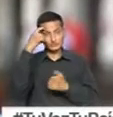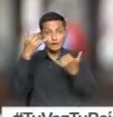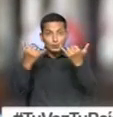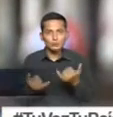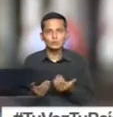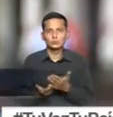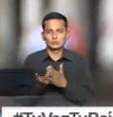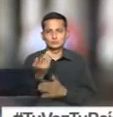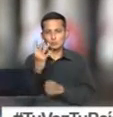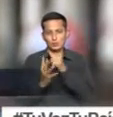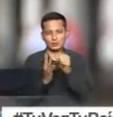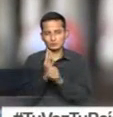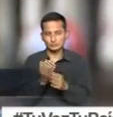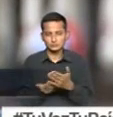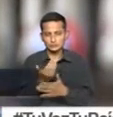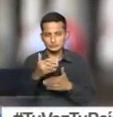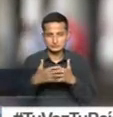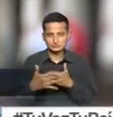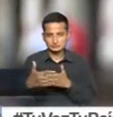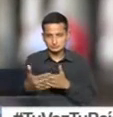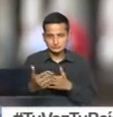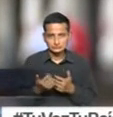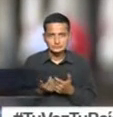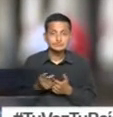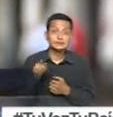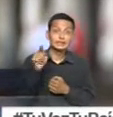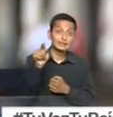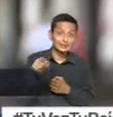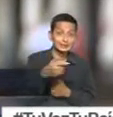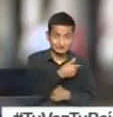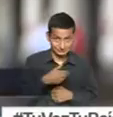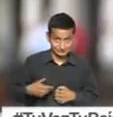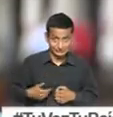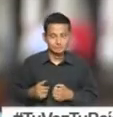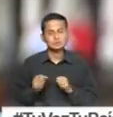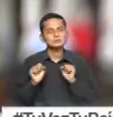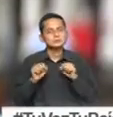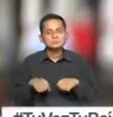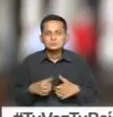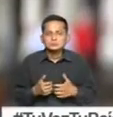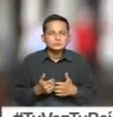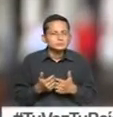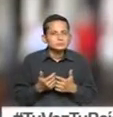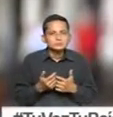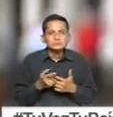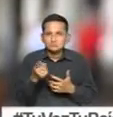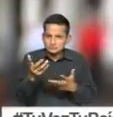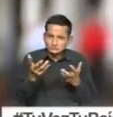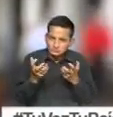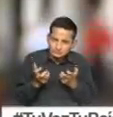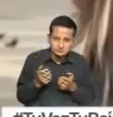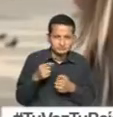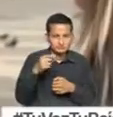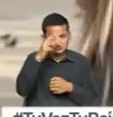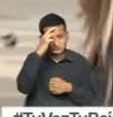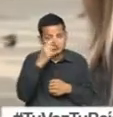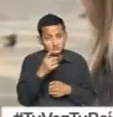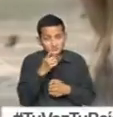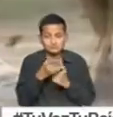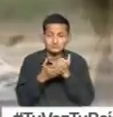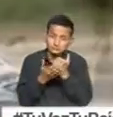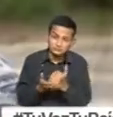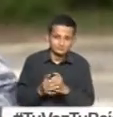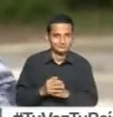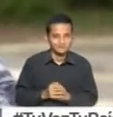periodo gubernamental él pueda realizar el sueño que él tiene con el pueblo